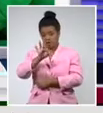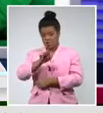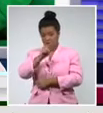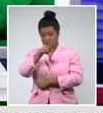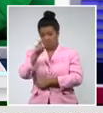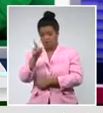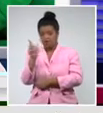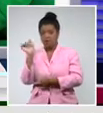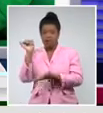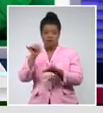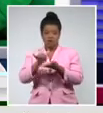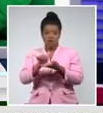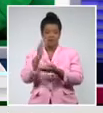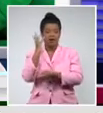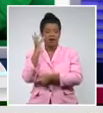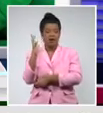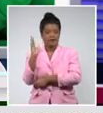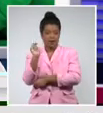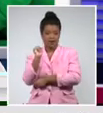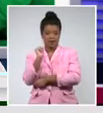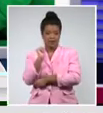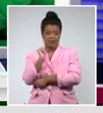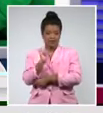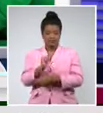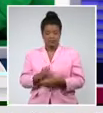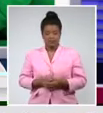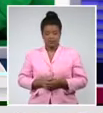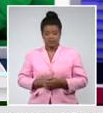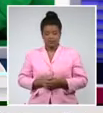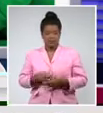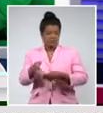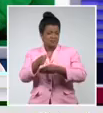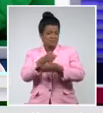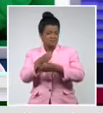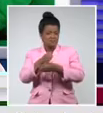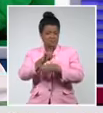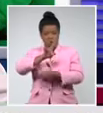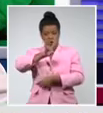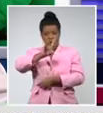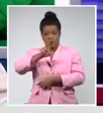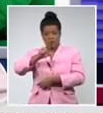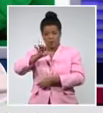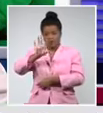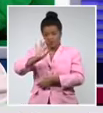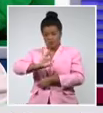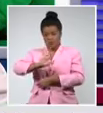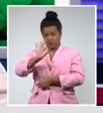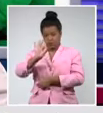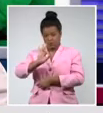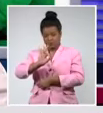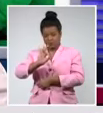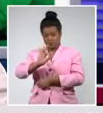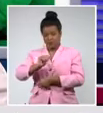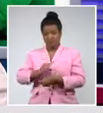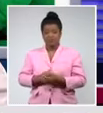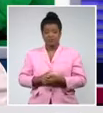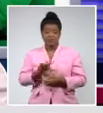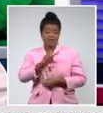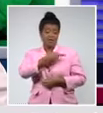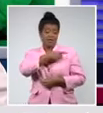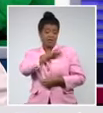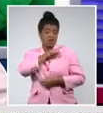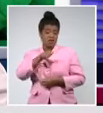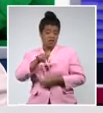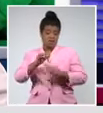personas diagnosticadas con esta fuente de infección, que es el 9,5%. Ayer y hasta la mañana de